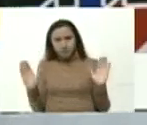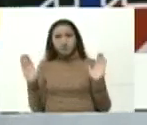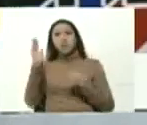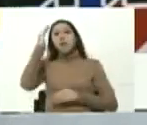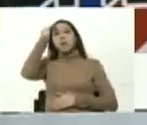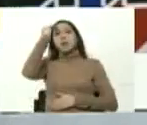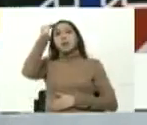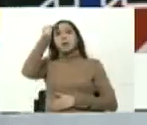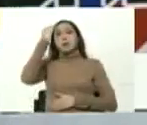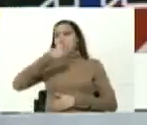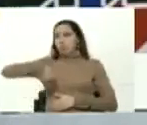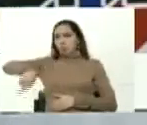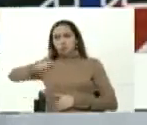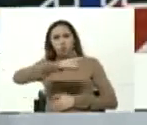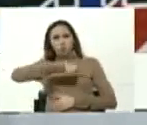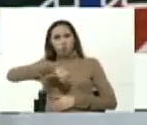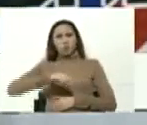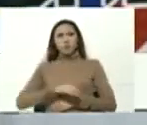saben,